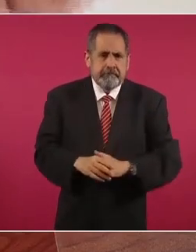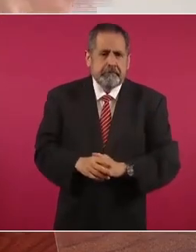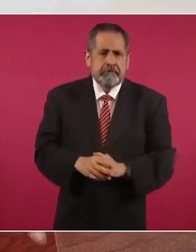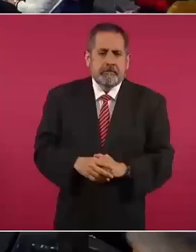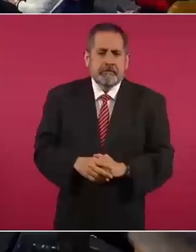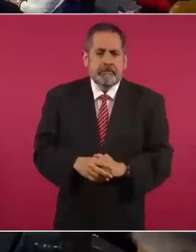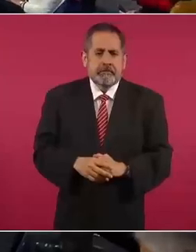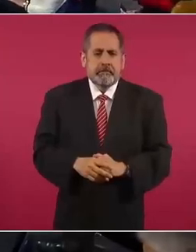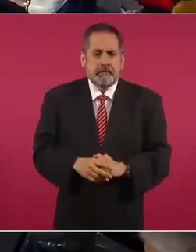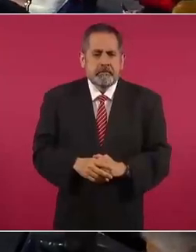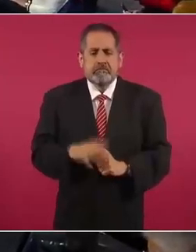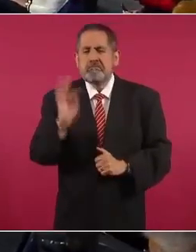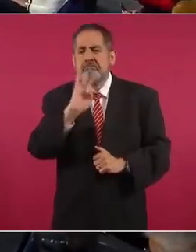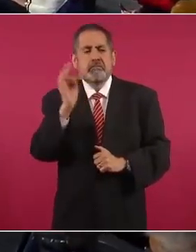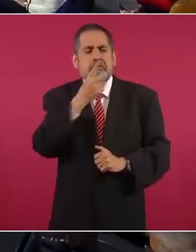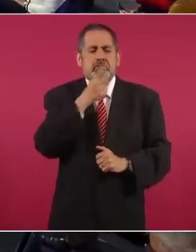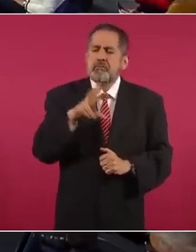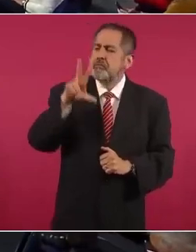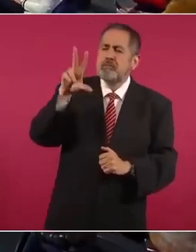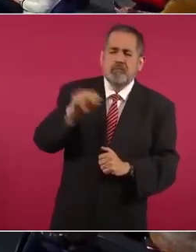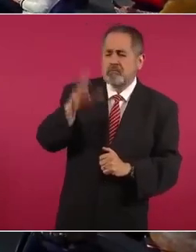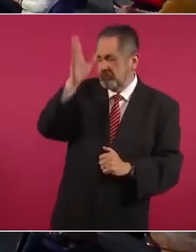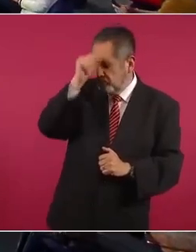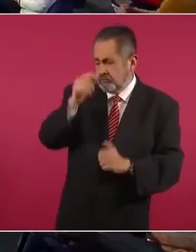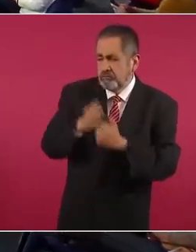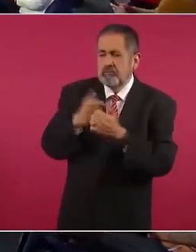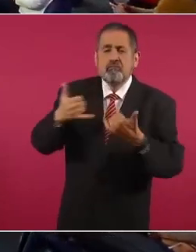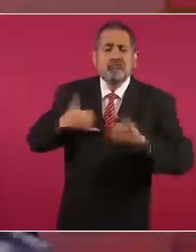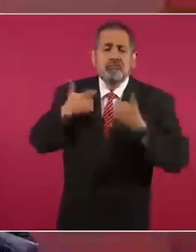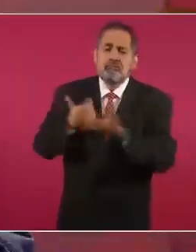no estamos de acuerdo con dar las becas a los jóvenes,